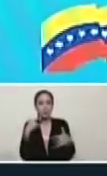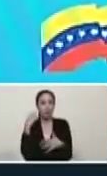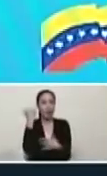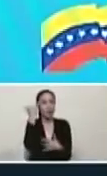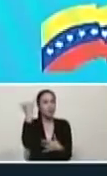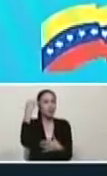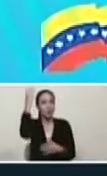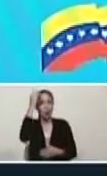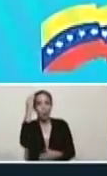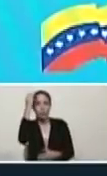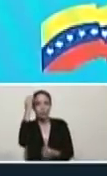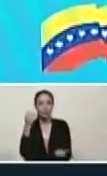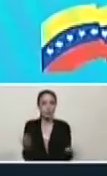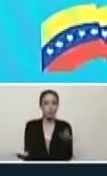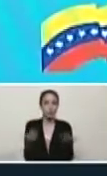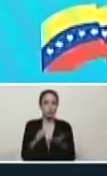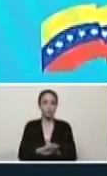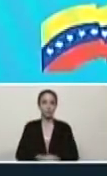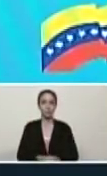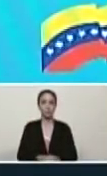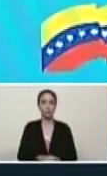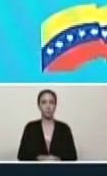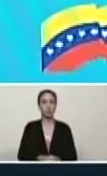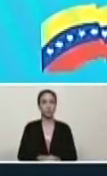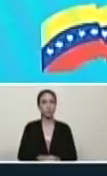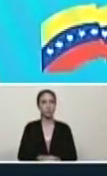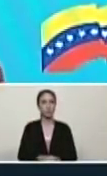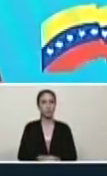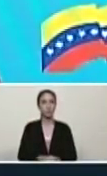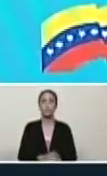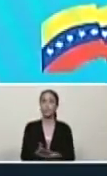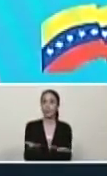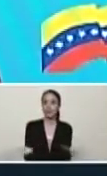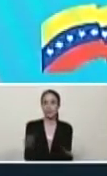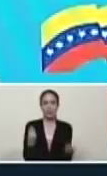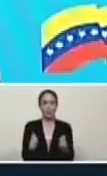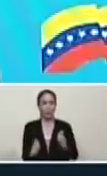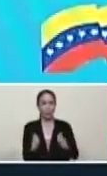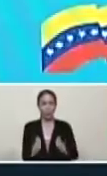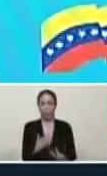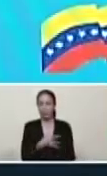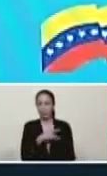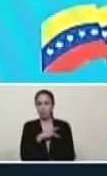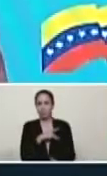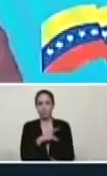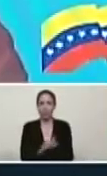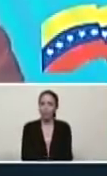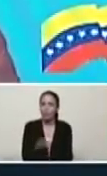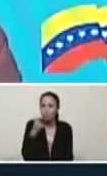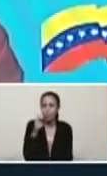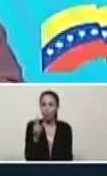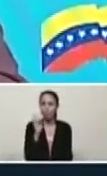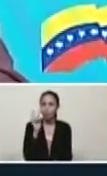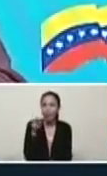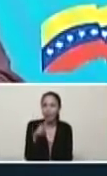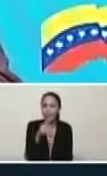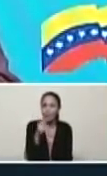consciente hoy más que nunca. Pero es preocupante, no, yo no podía dejar pasar esto.